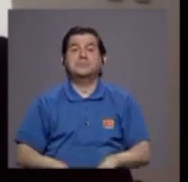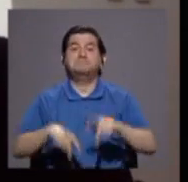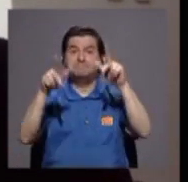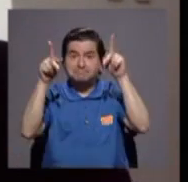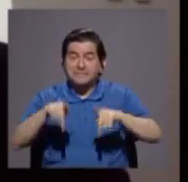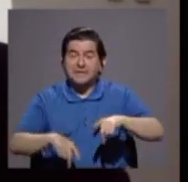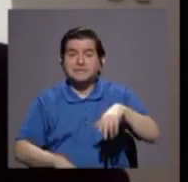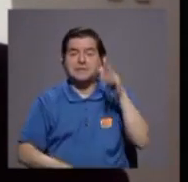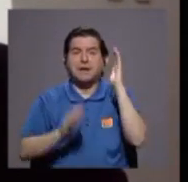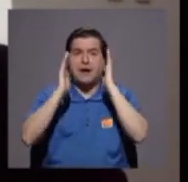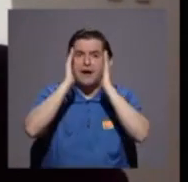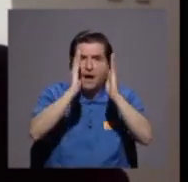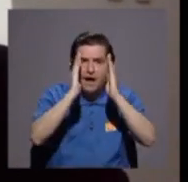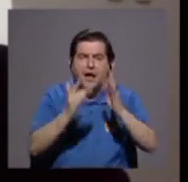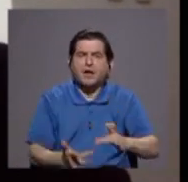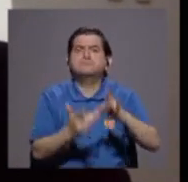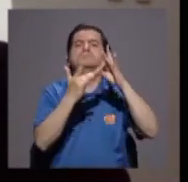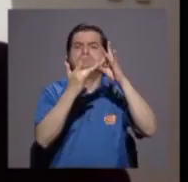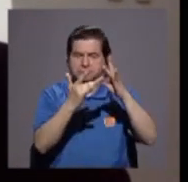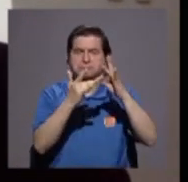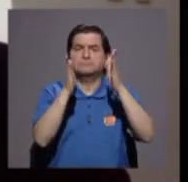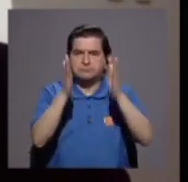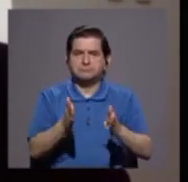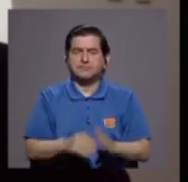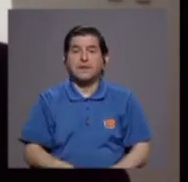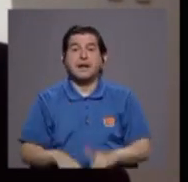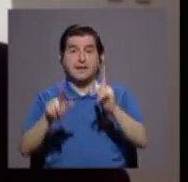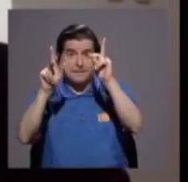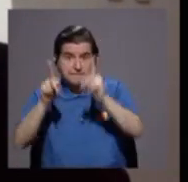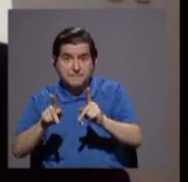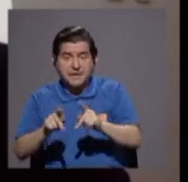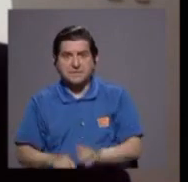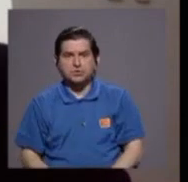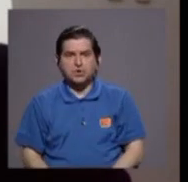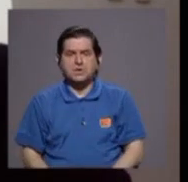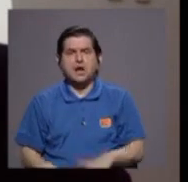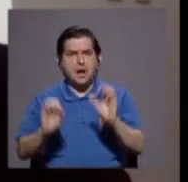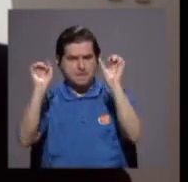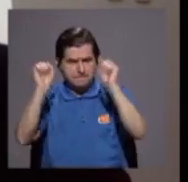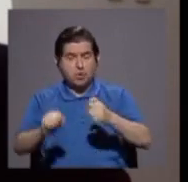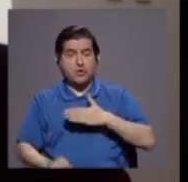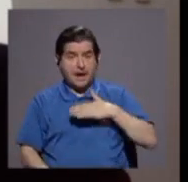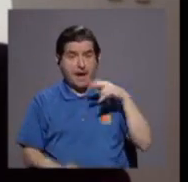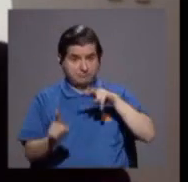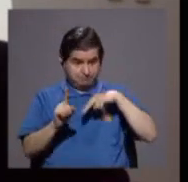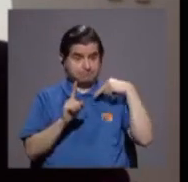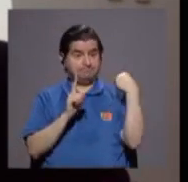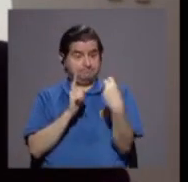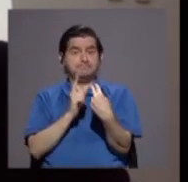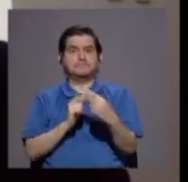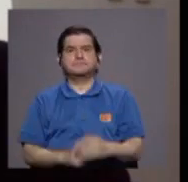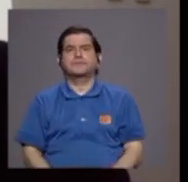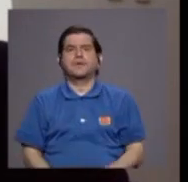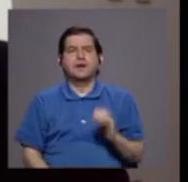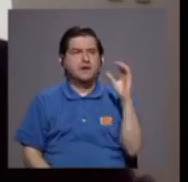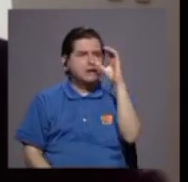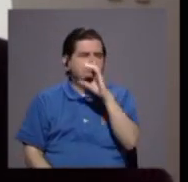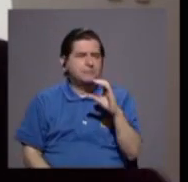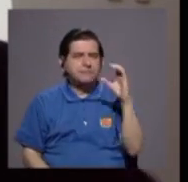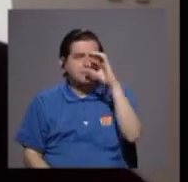que oye a los expertos y es alguien que sería capaz, desde mi punto de vista, de